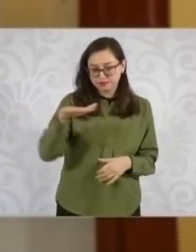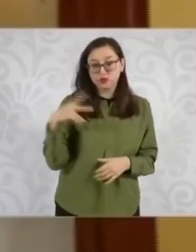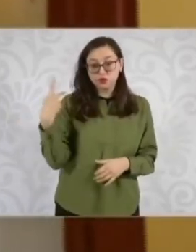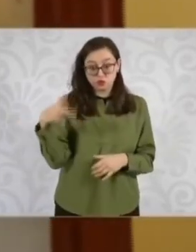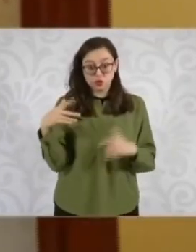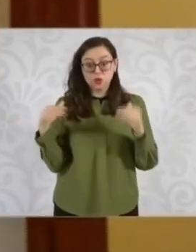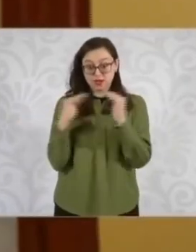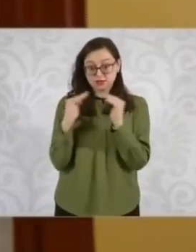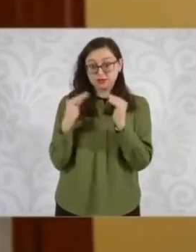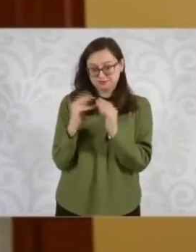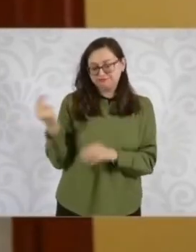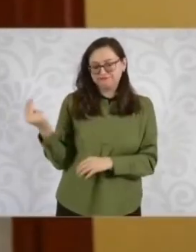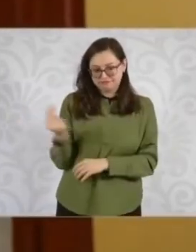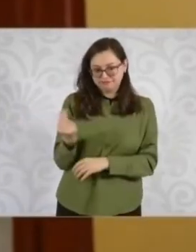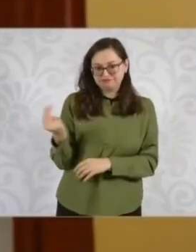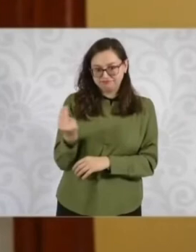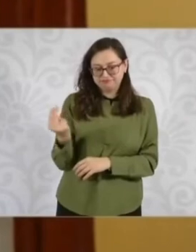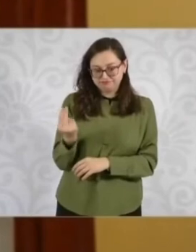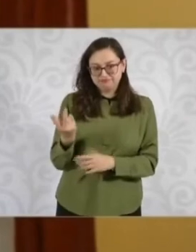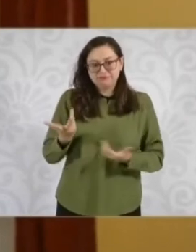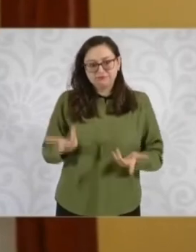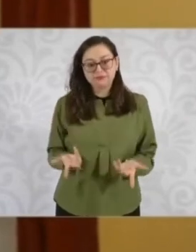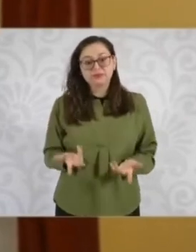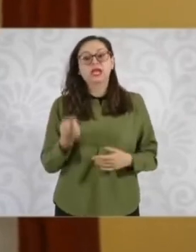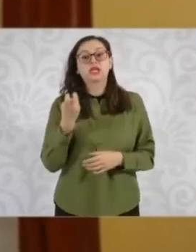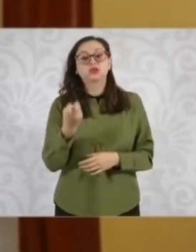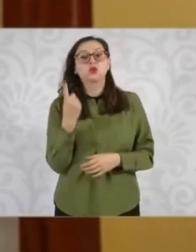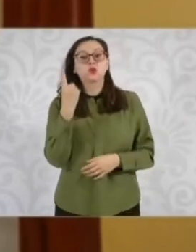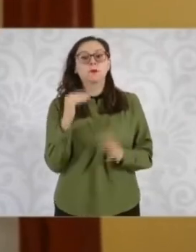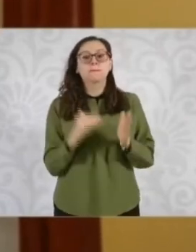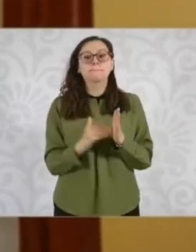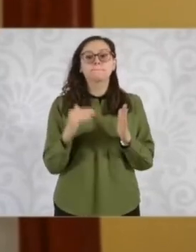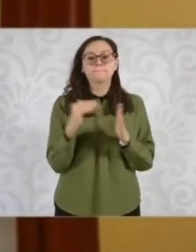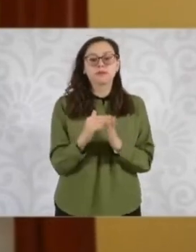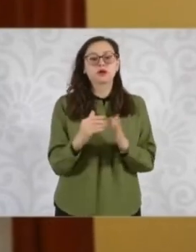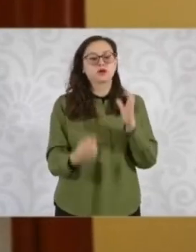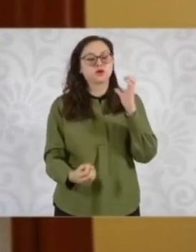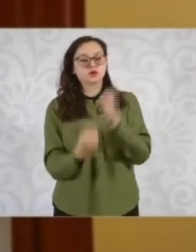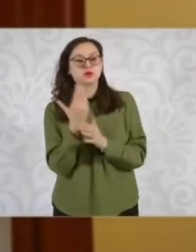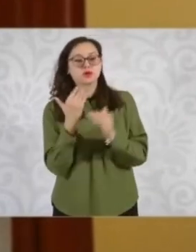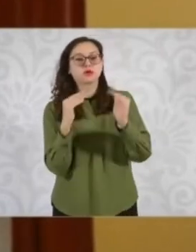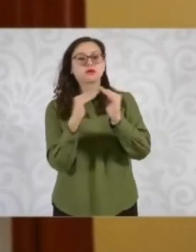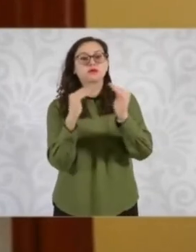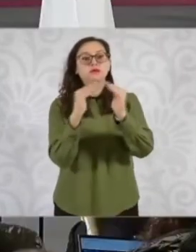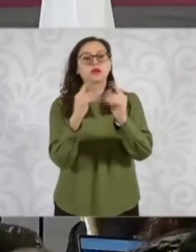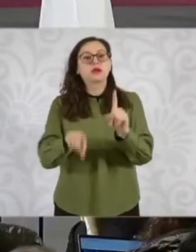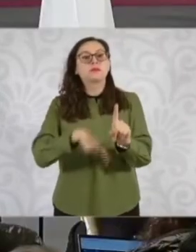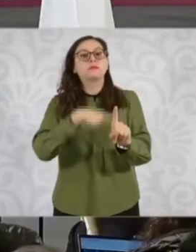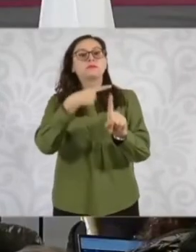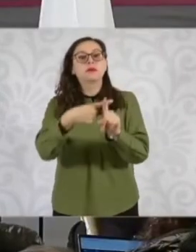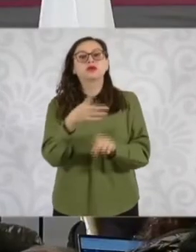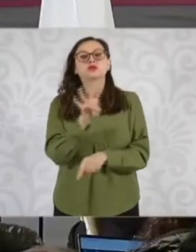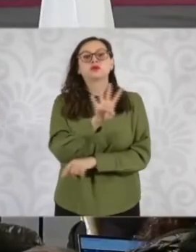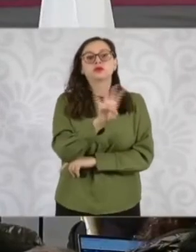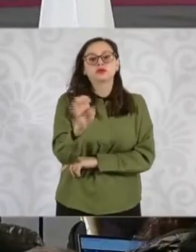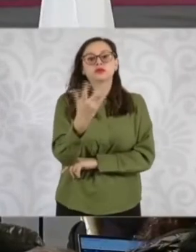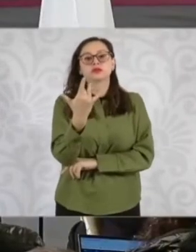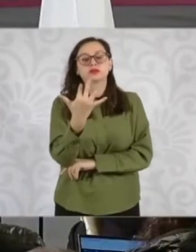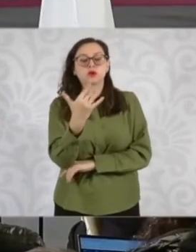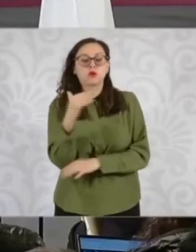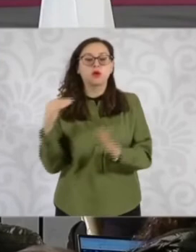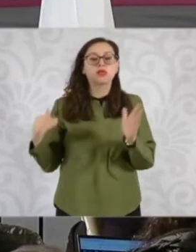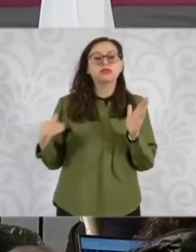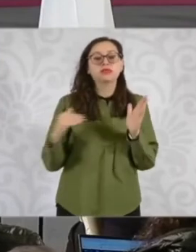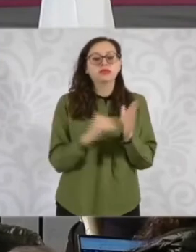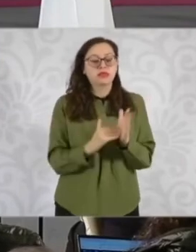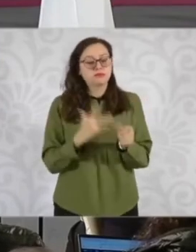requieren. Además del millón de viviendas nuevas, tenemos 450 mil mejoramientos y